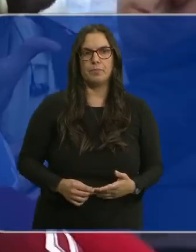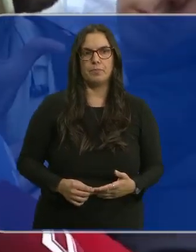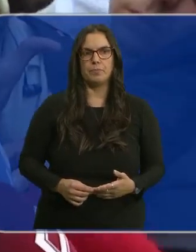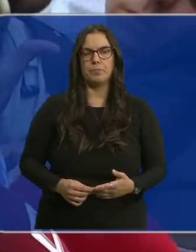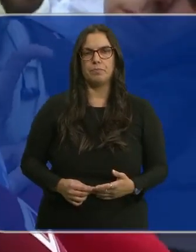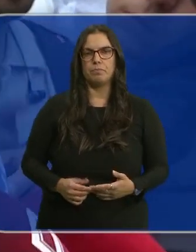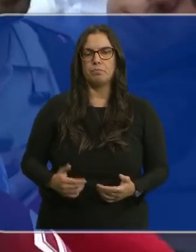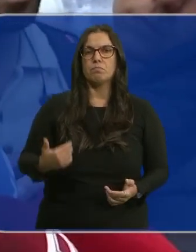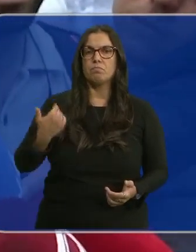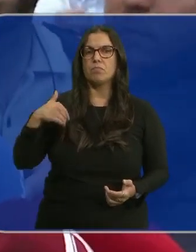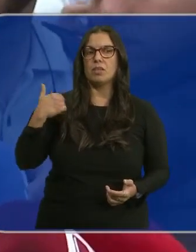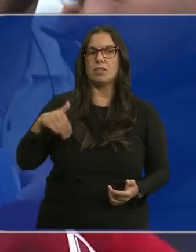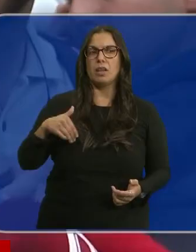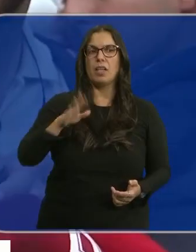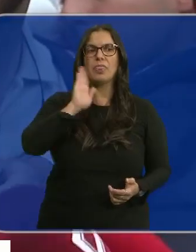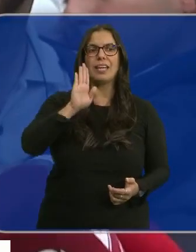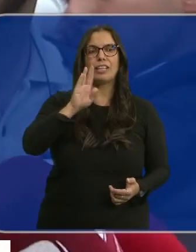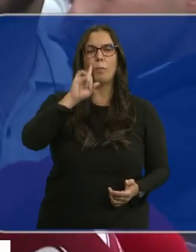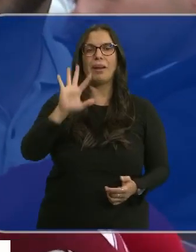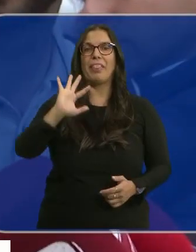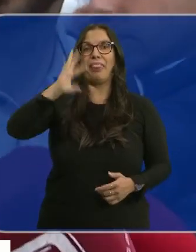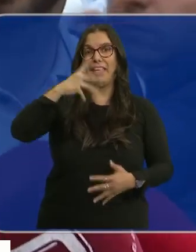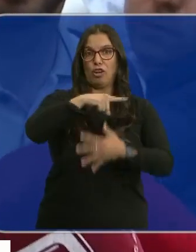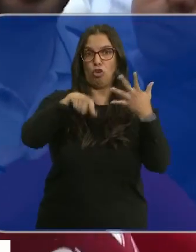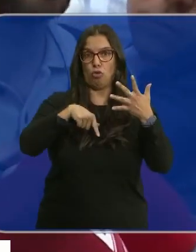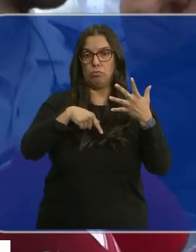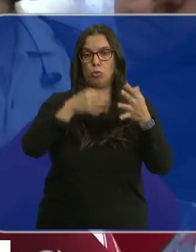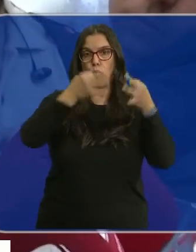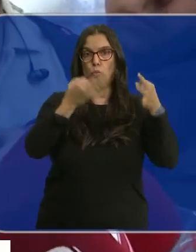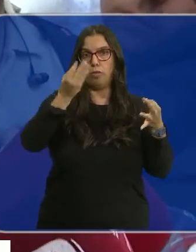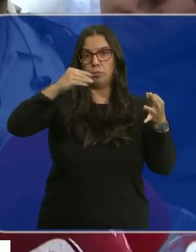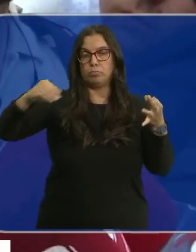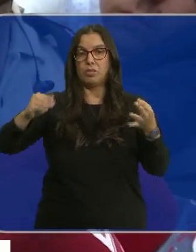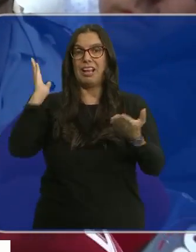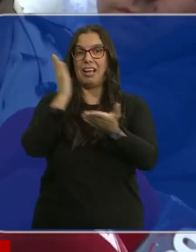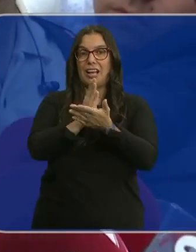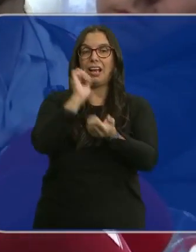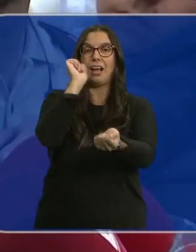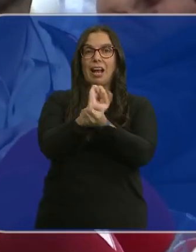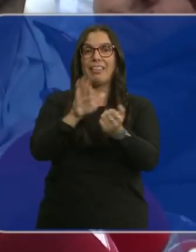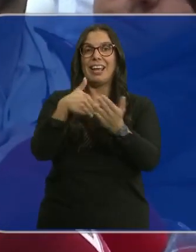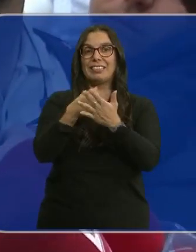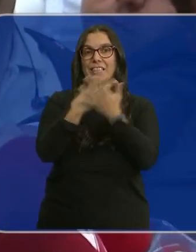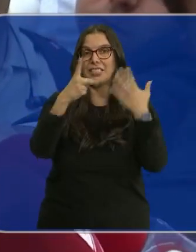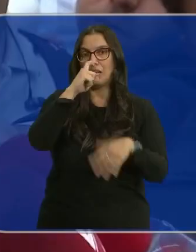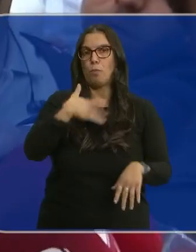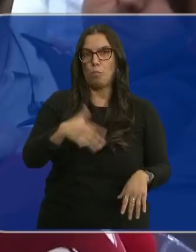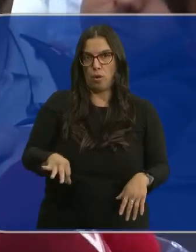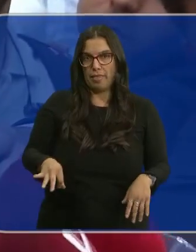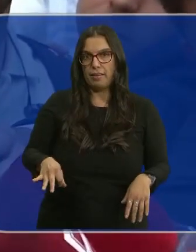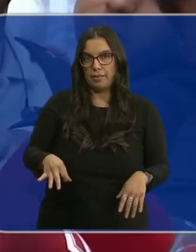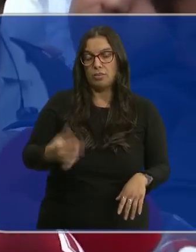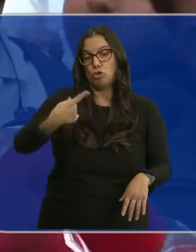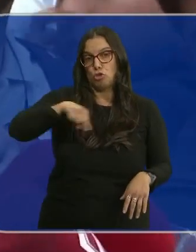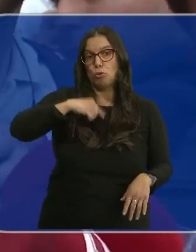Se acumulan ya 5 presuntos delitos en este procedimiento con penas de prisión que pueden llegar hasta los 17 años de cárcel.